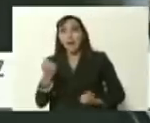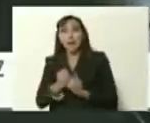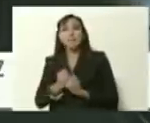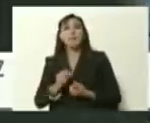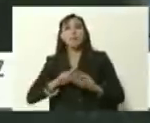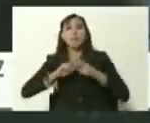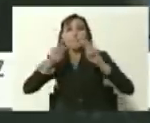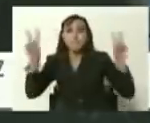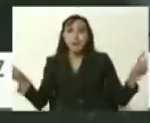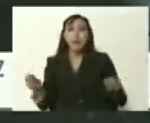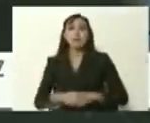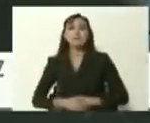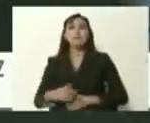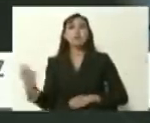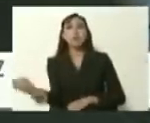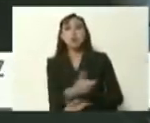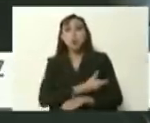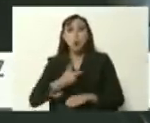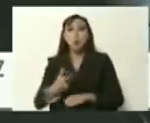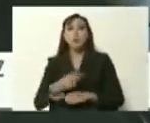y el gobierno nacional pudiese